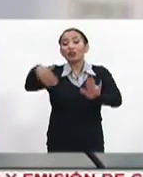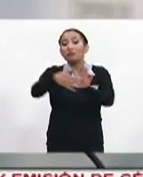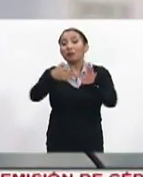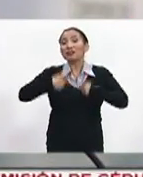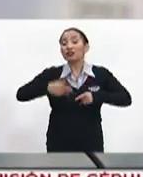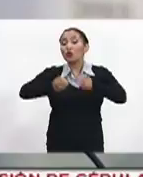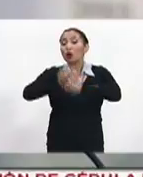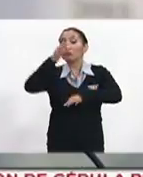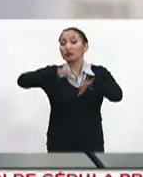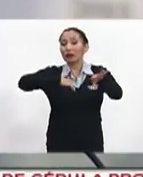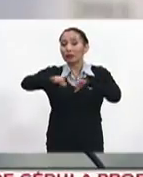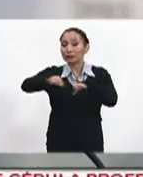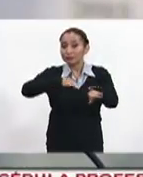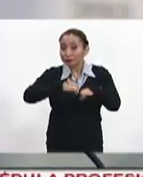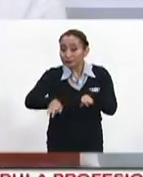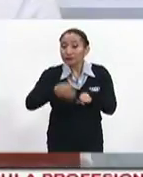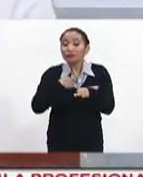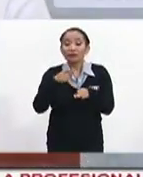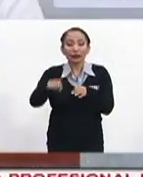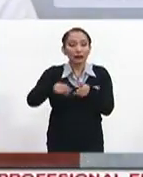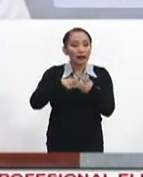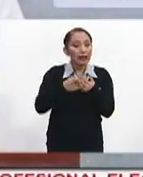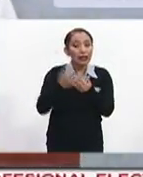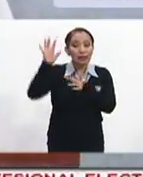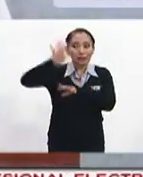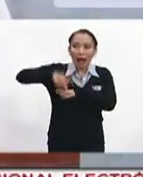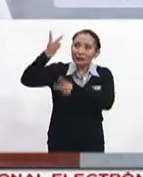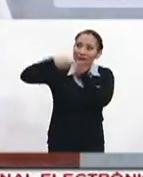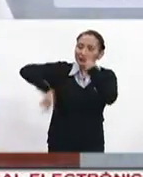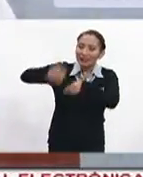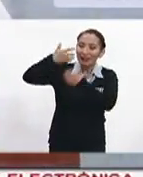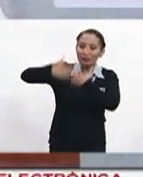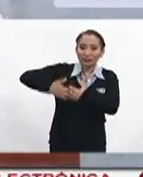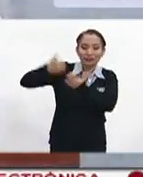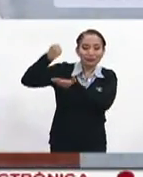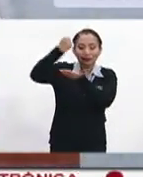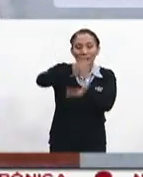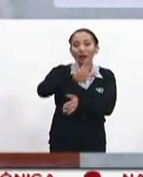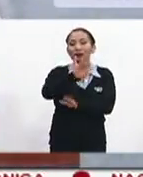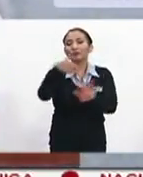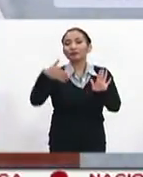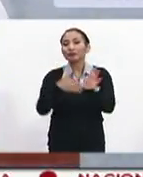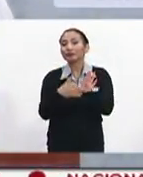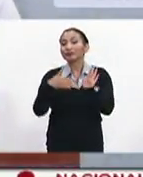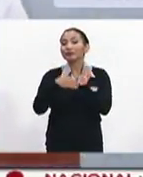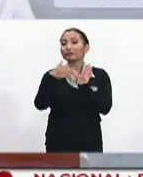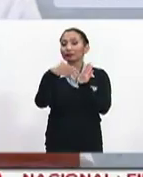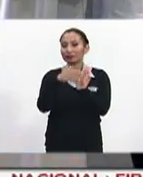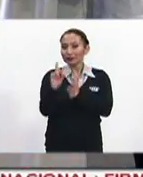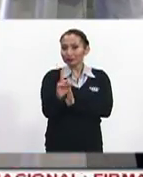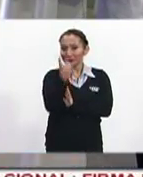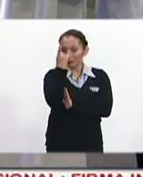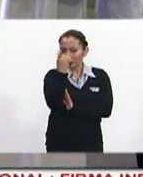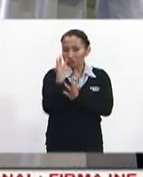500,000 de personas y atraerán inversiones cercanas a los $50,000